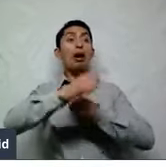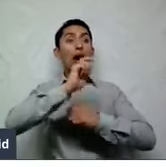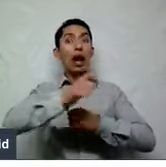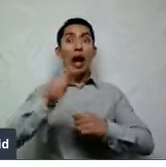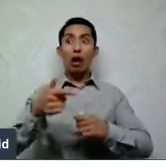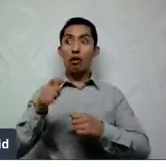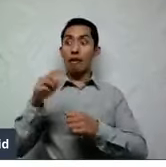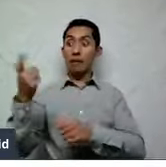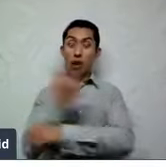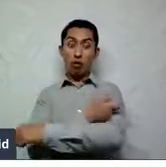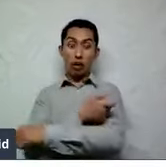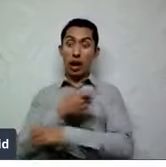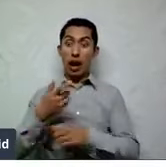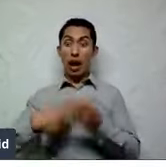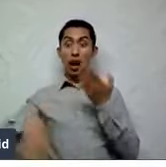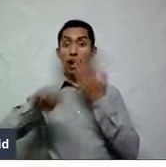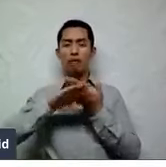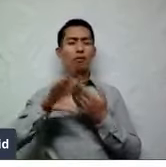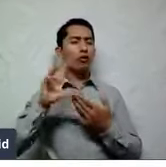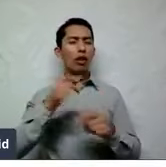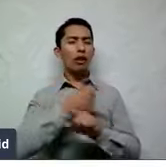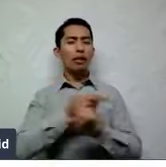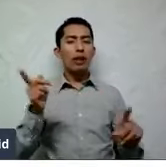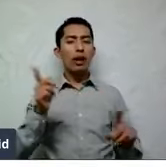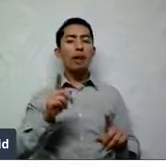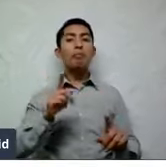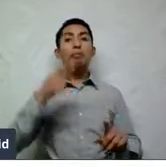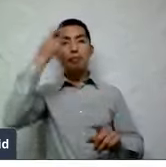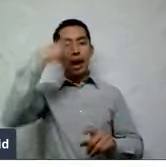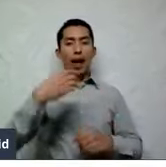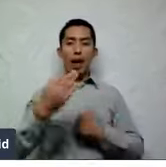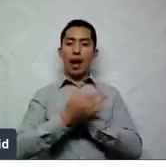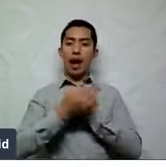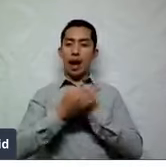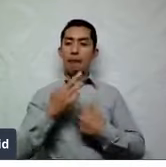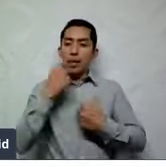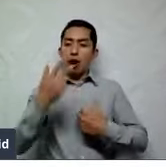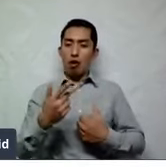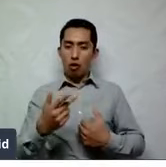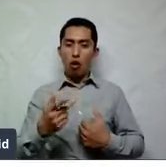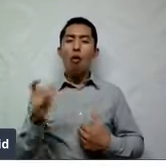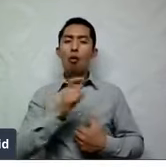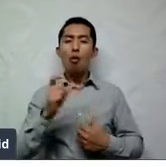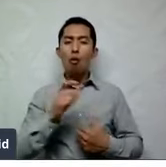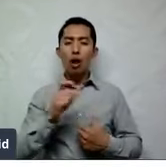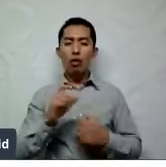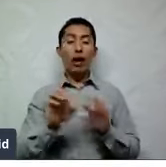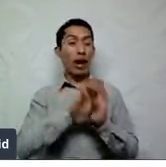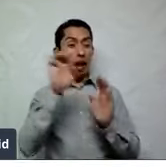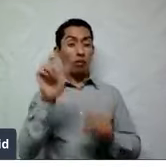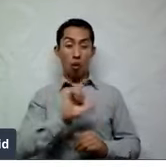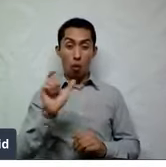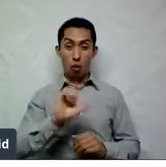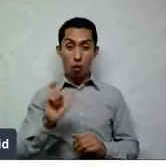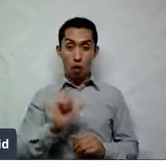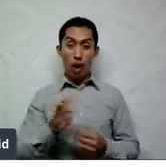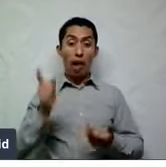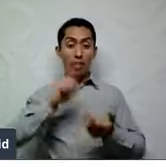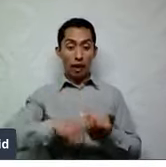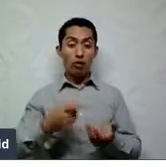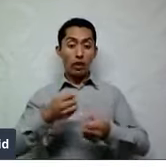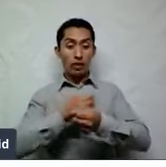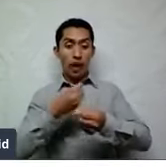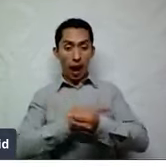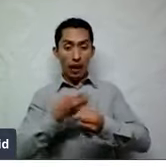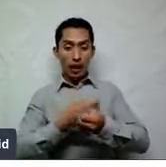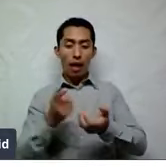la vacuna, sino para que haga más efecto y un efecto protector. Si yo lo vacuno con los glóbulos blancos